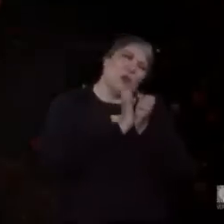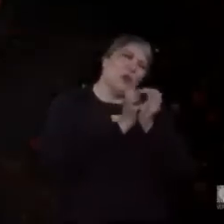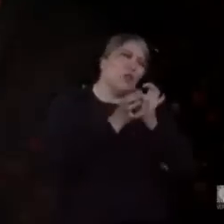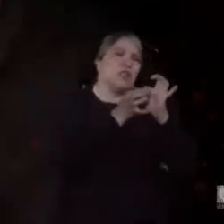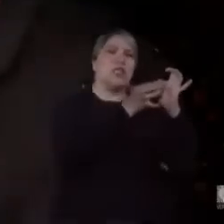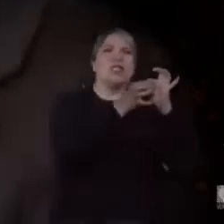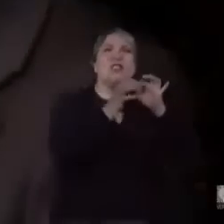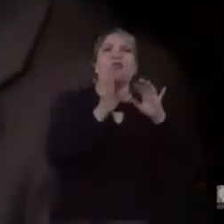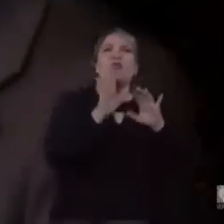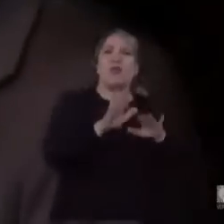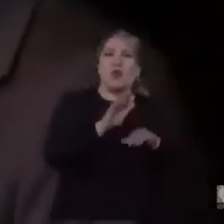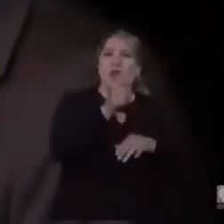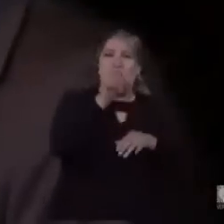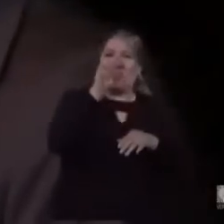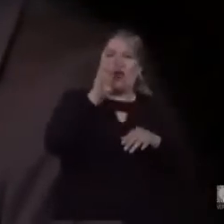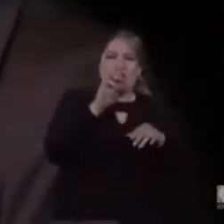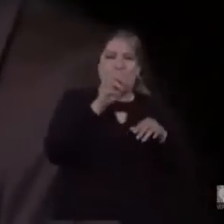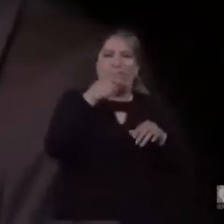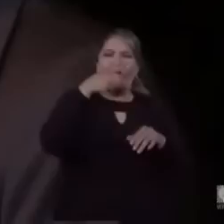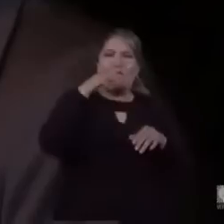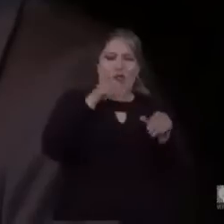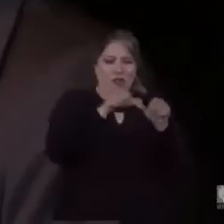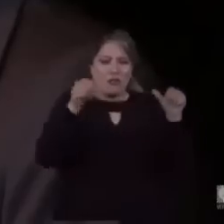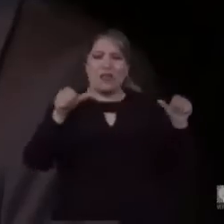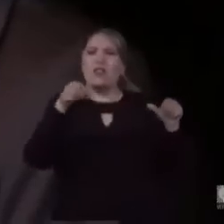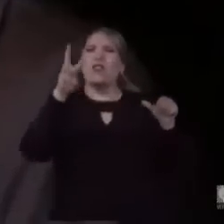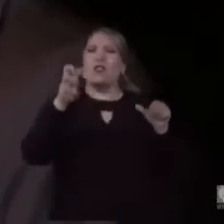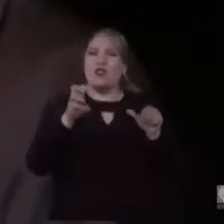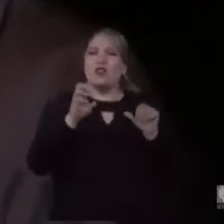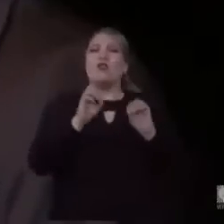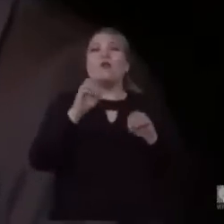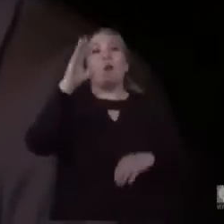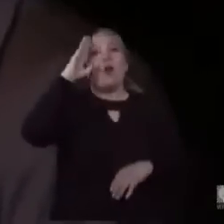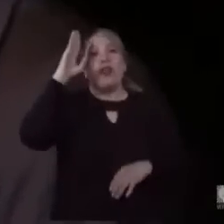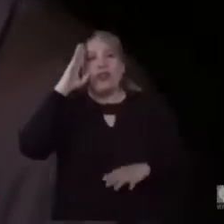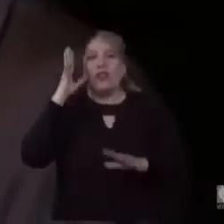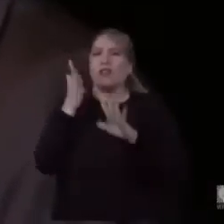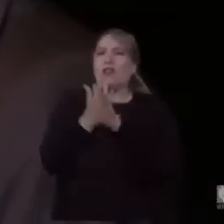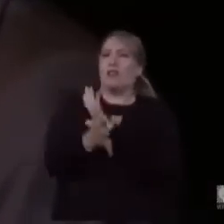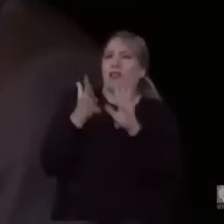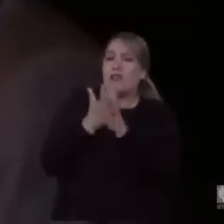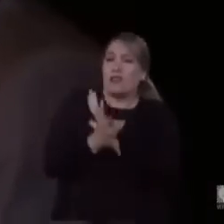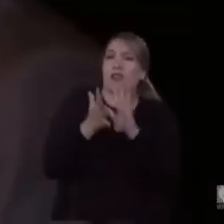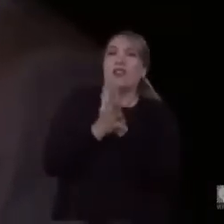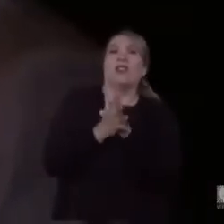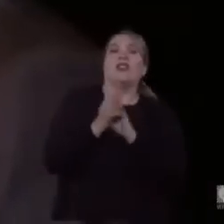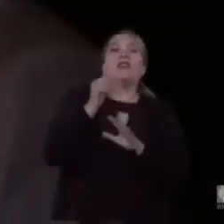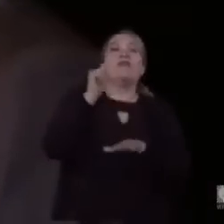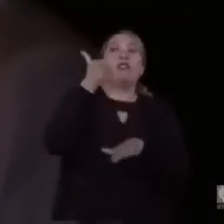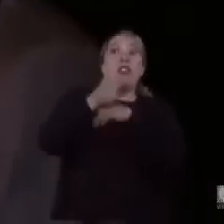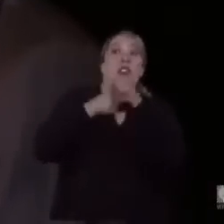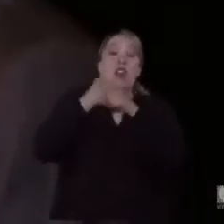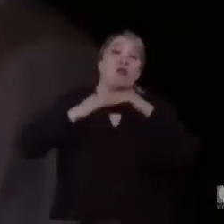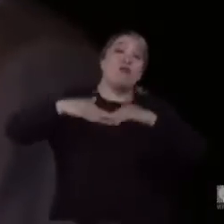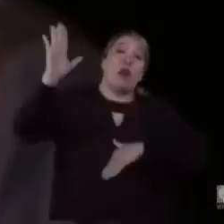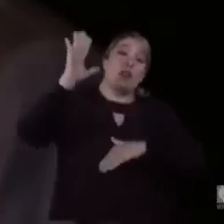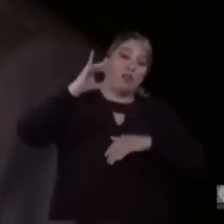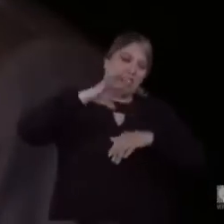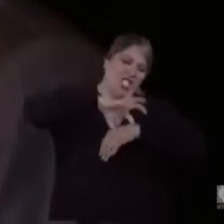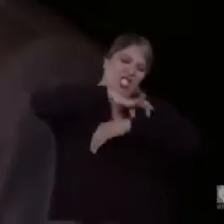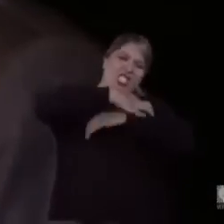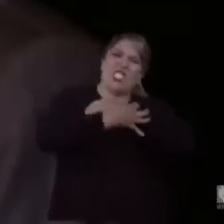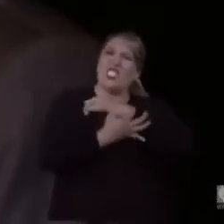18, o los relatos de soldados y policías por más de una década incomunicados y